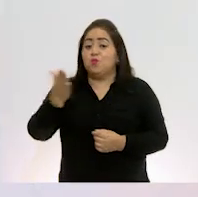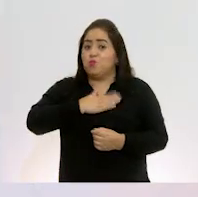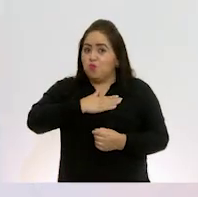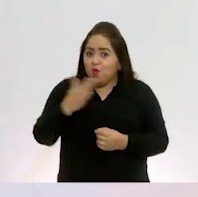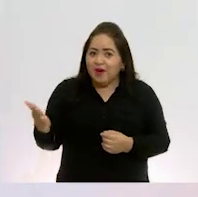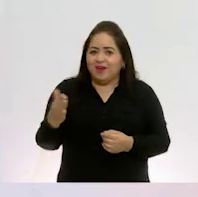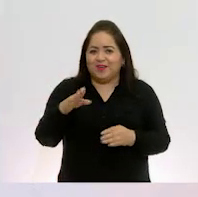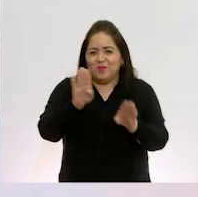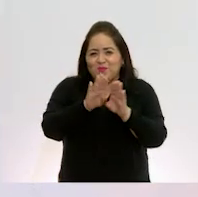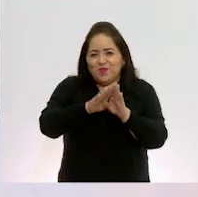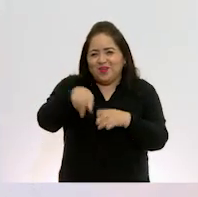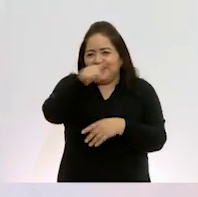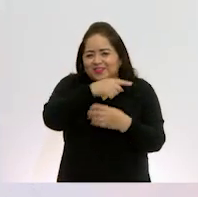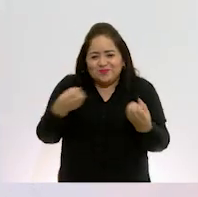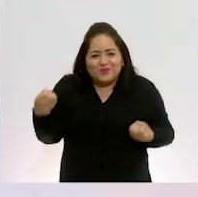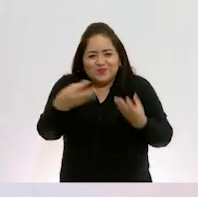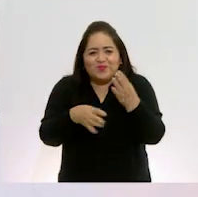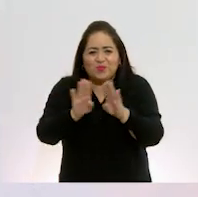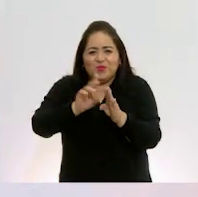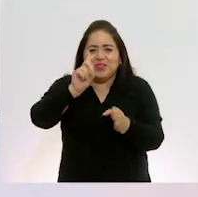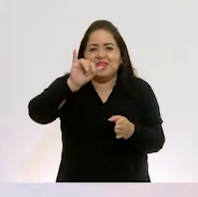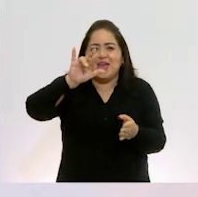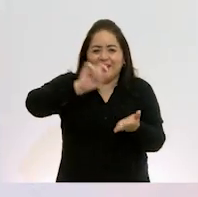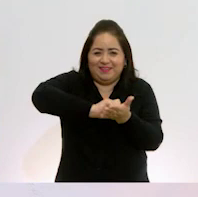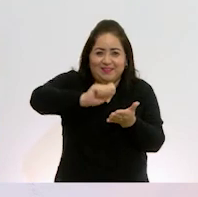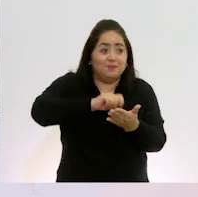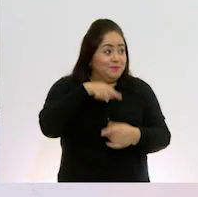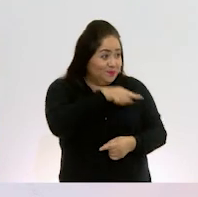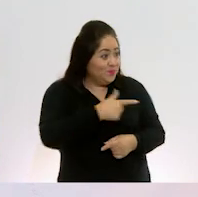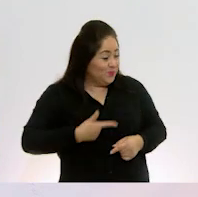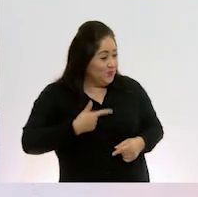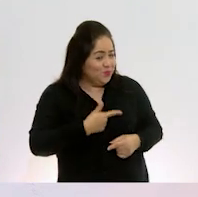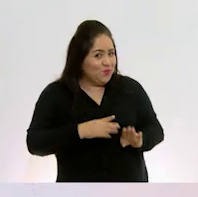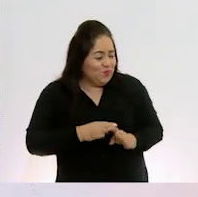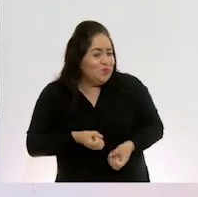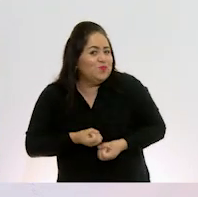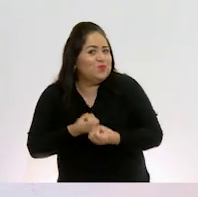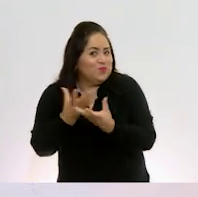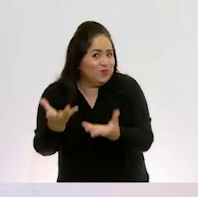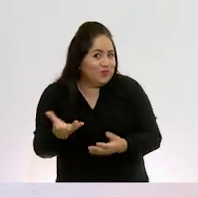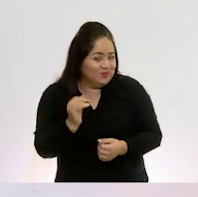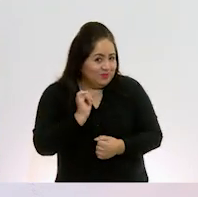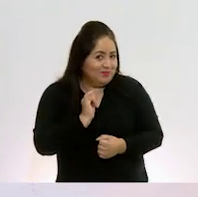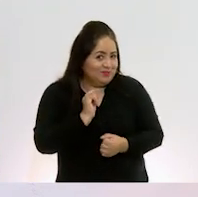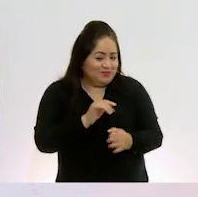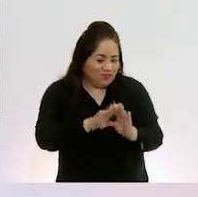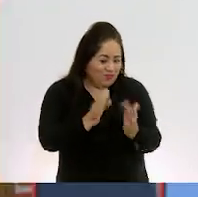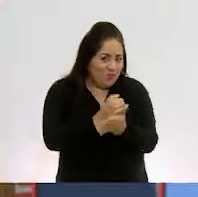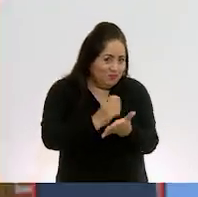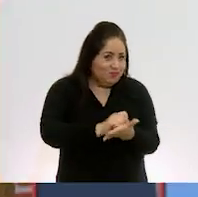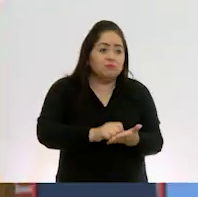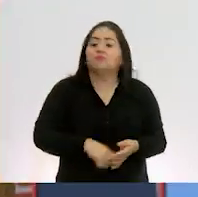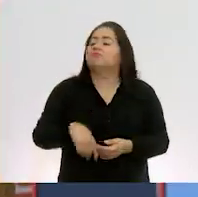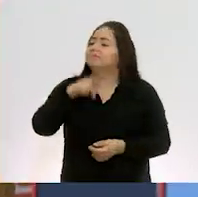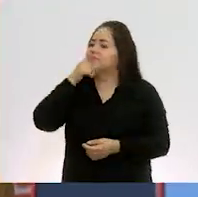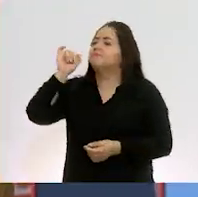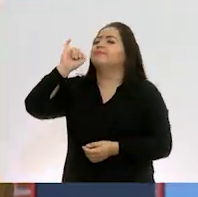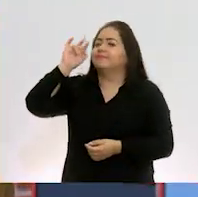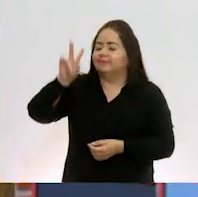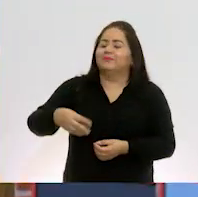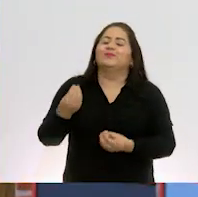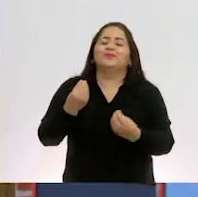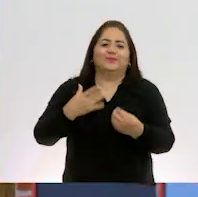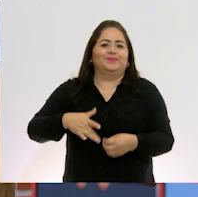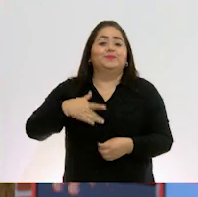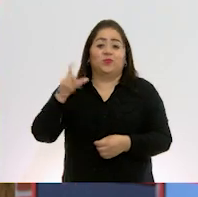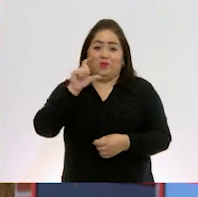pudimos compartir esta parte del diario. Sí. ¿Te gustó? ¿Te gustó expresar tus emociones en este cuaderno? Mucho. Mira, cuando